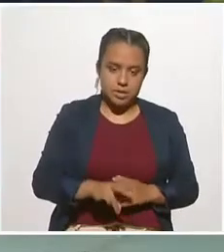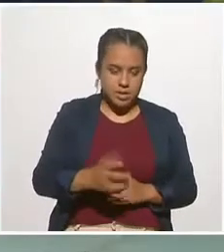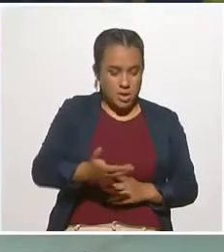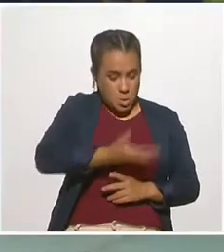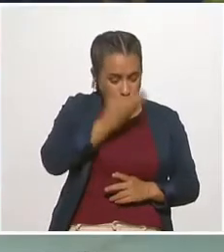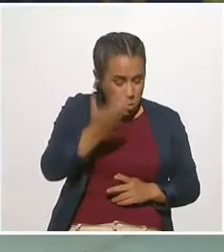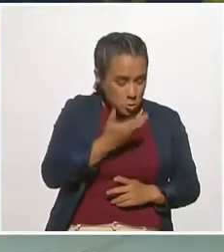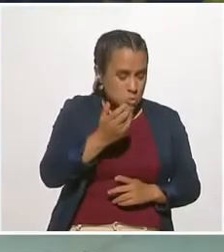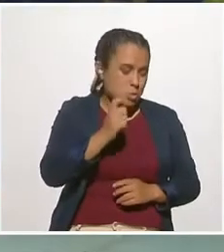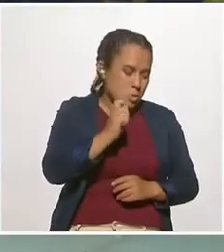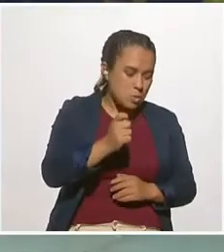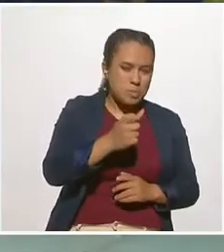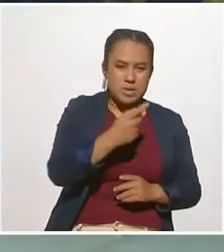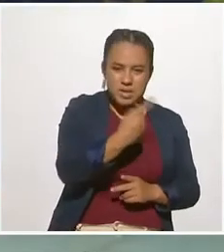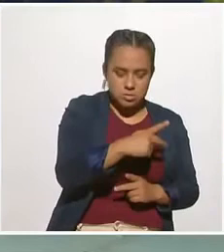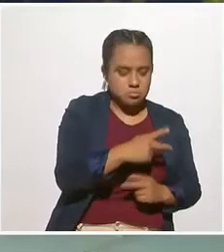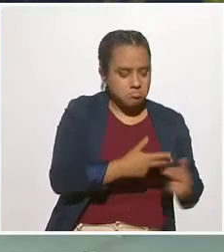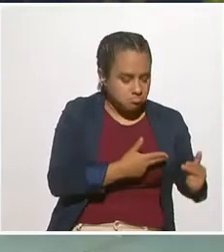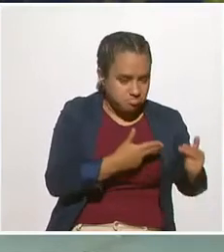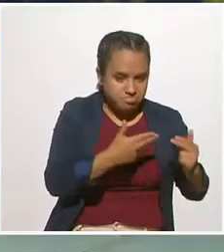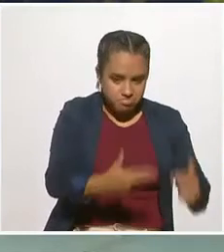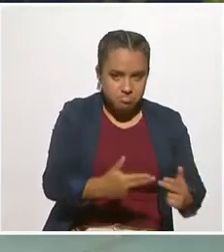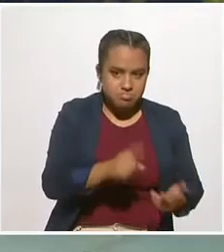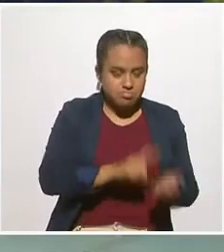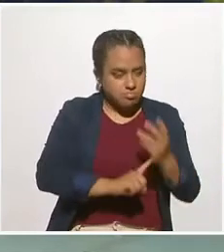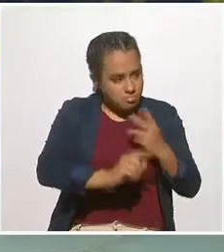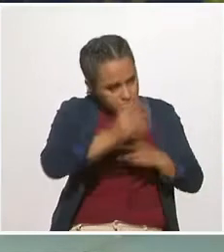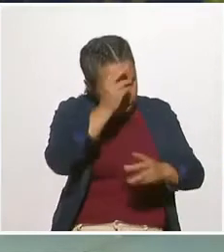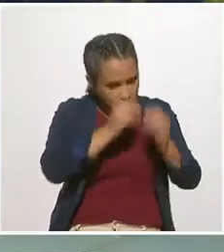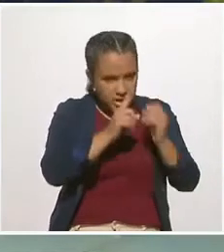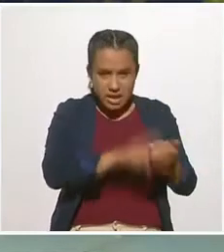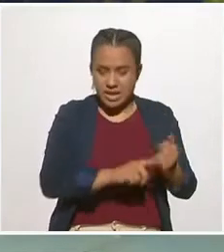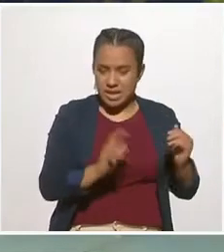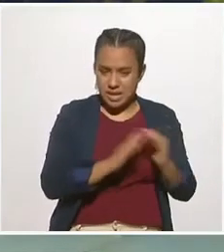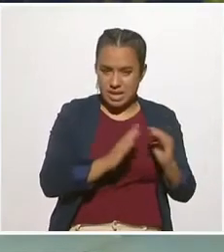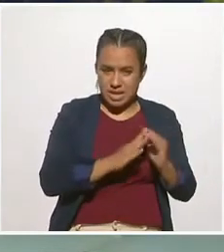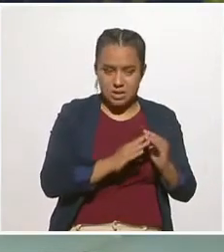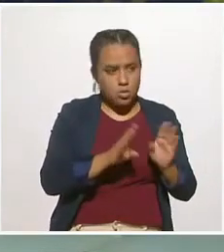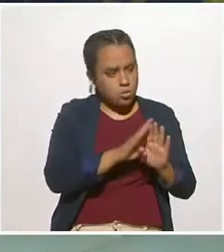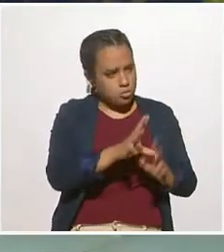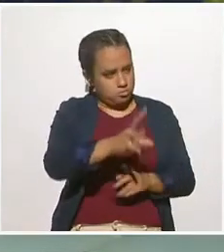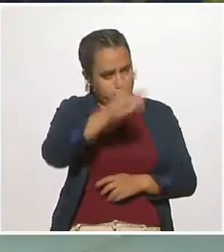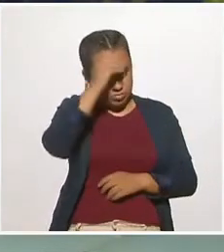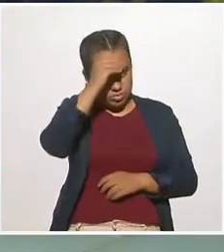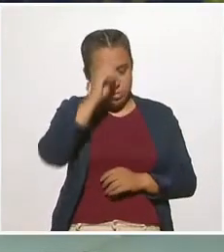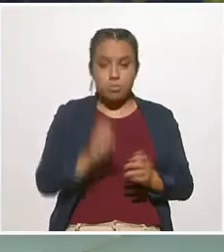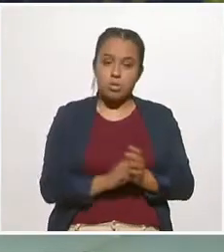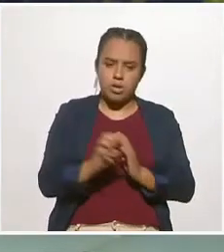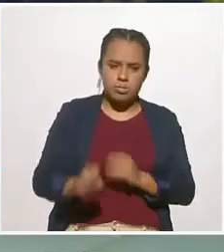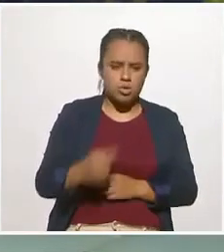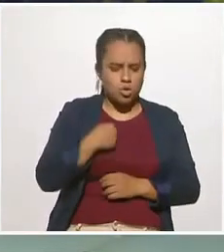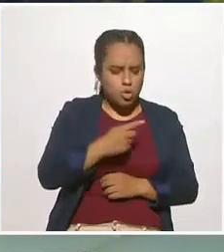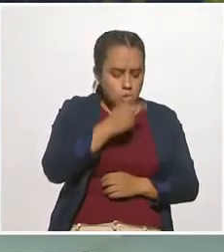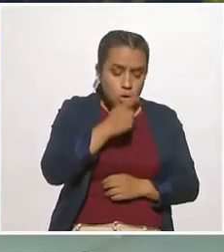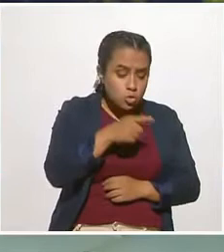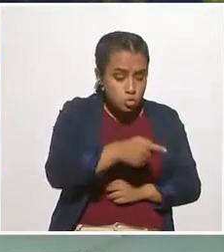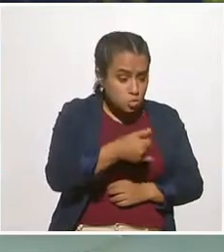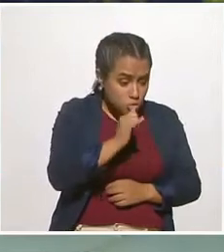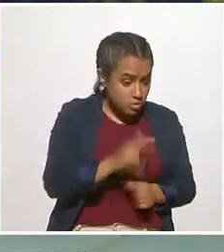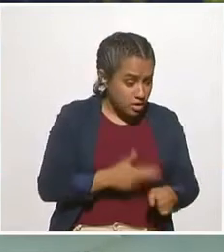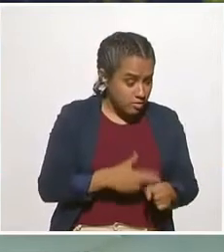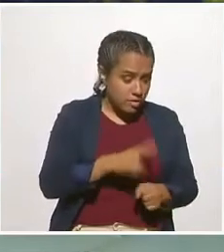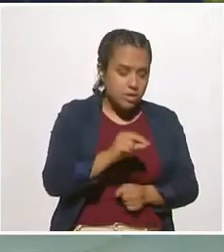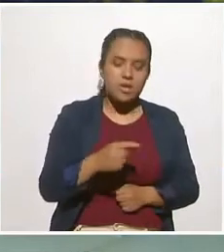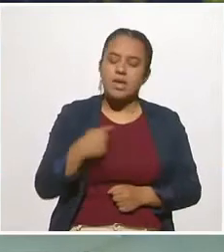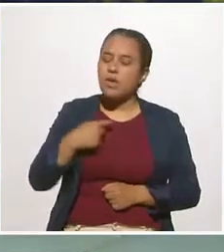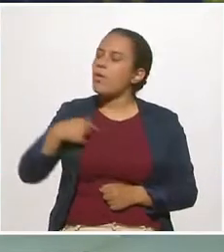se heredan, ¿no? Y se aprenden en casa copiando. Puedo yo ser padre y decir no tomes refresco y estármelo tomando, entonces